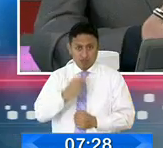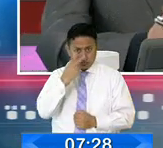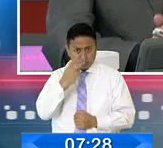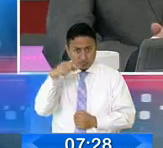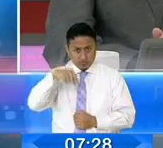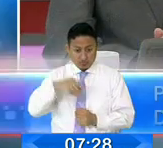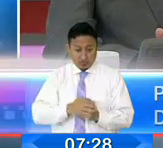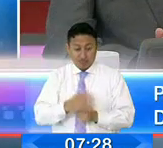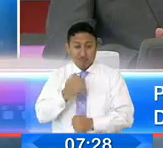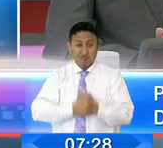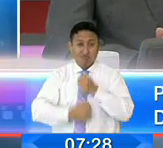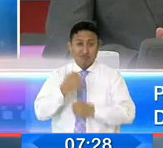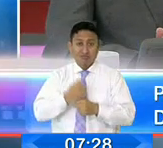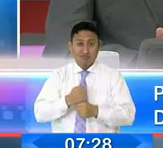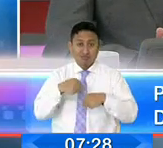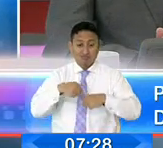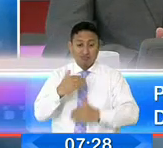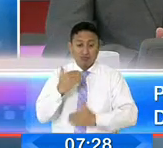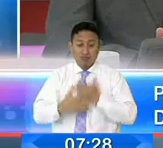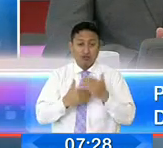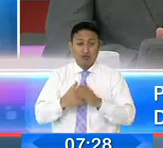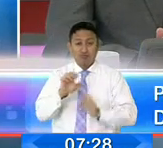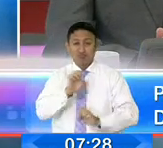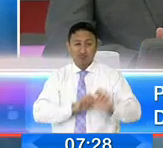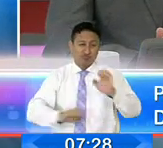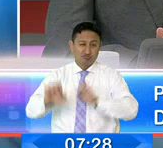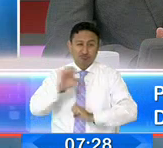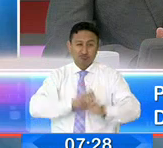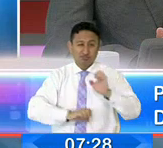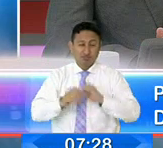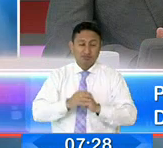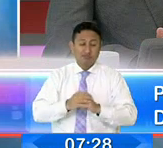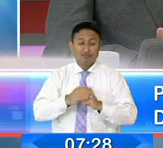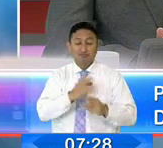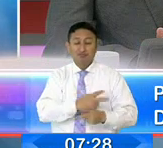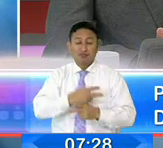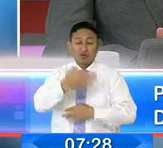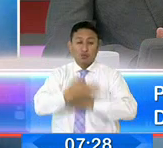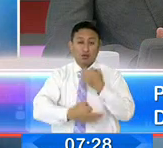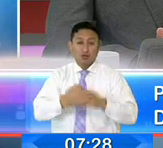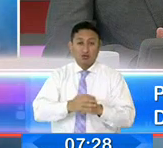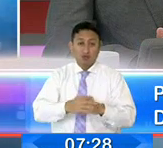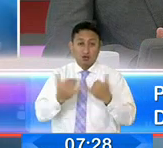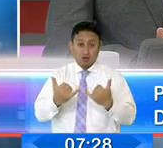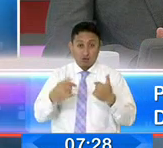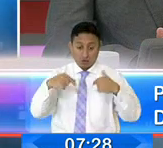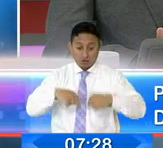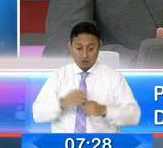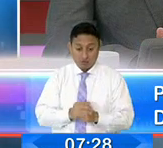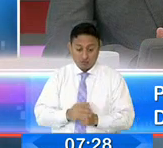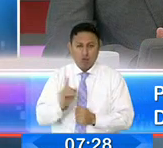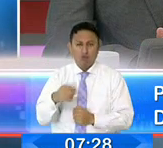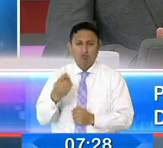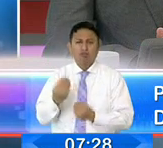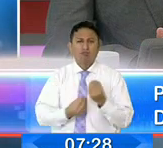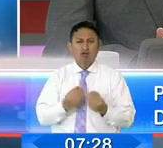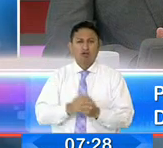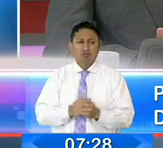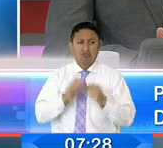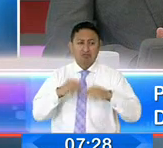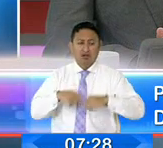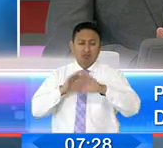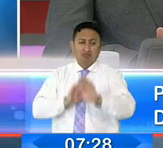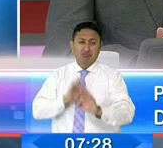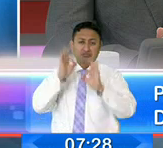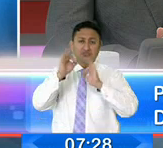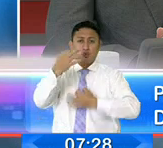los últimos años los procesos de evaluación que ha realizado el Consejo de la Judicatura de turno ha servido solamente para reemplazar